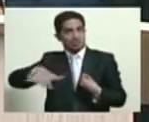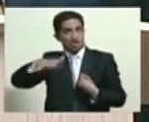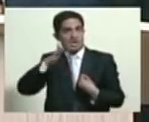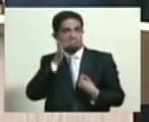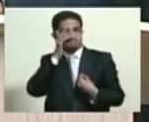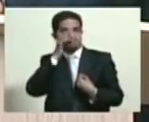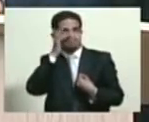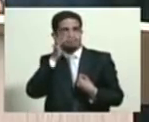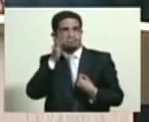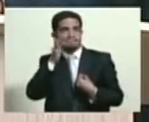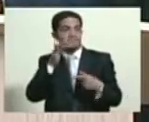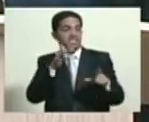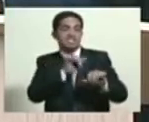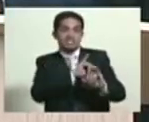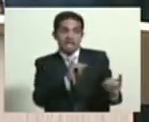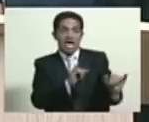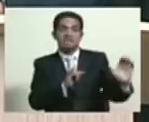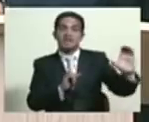ciudad capital